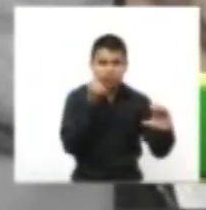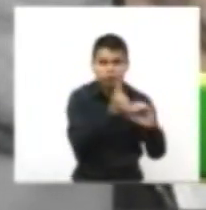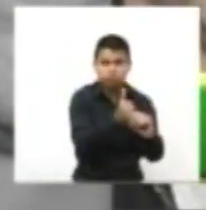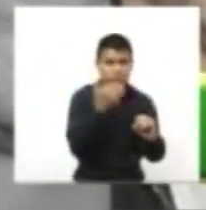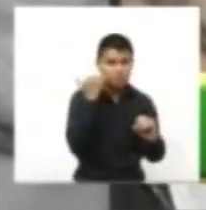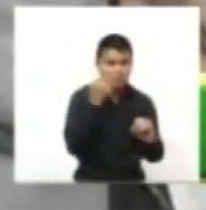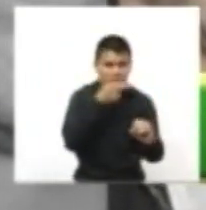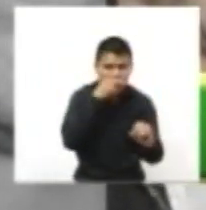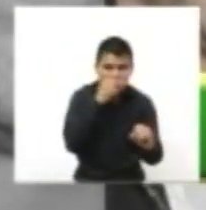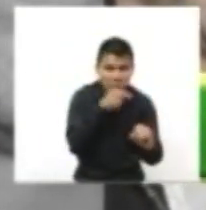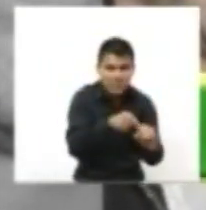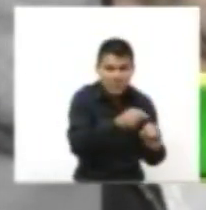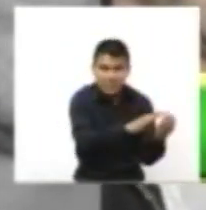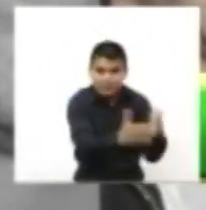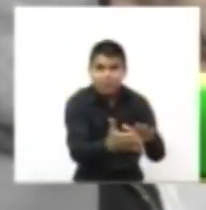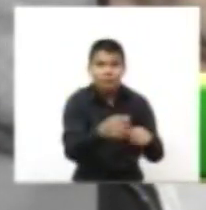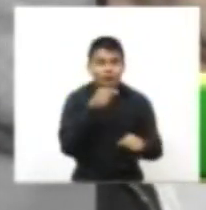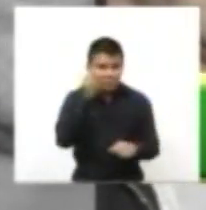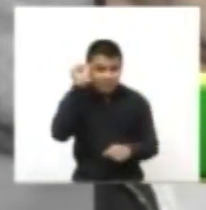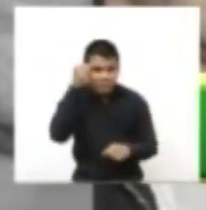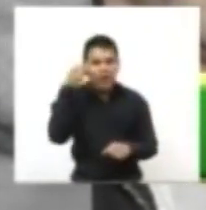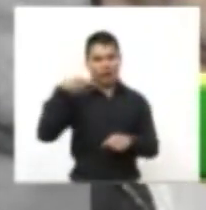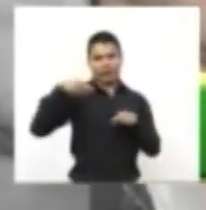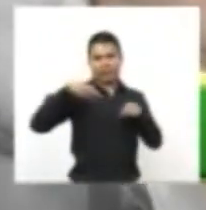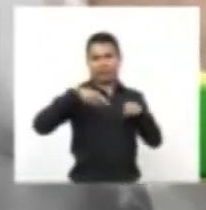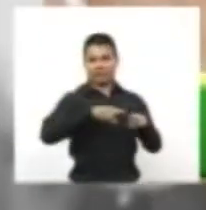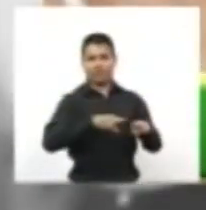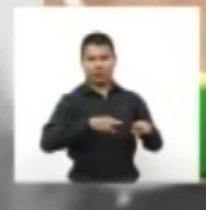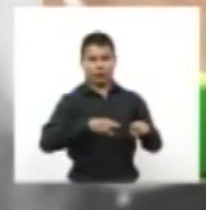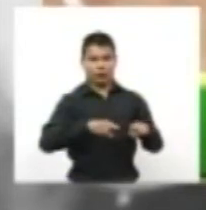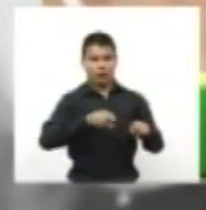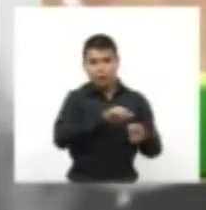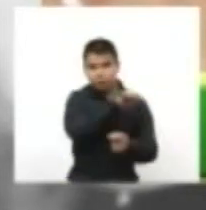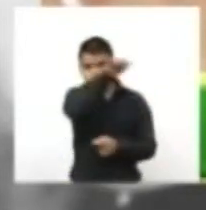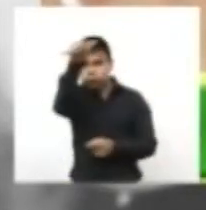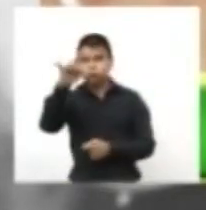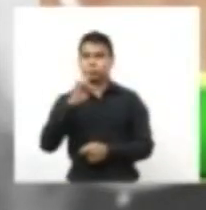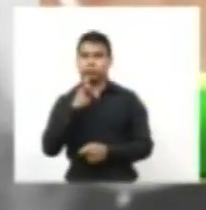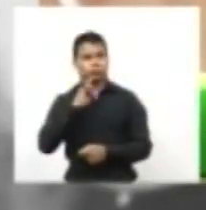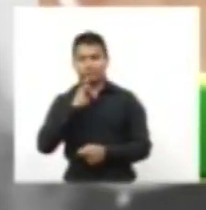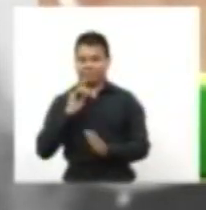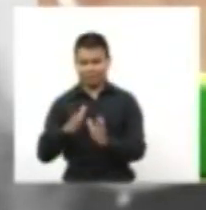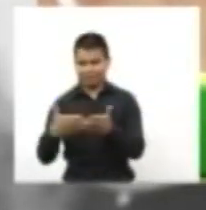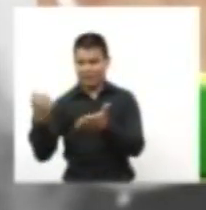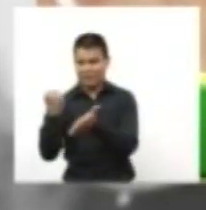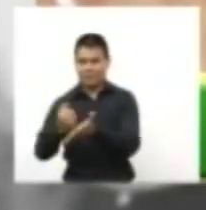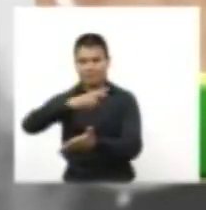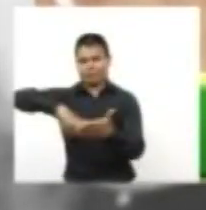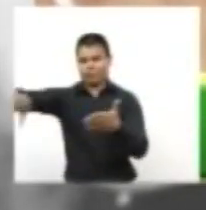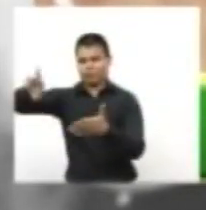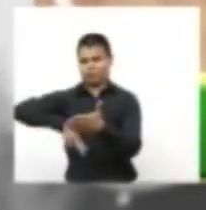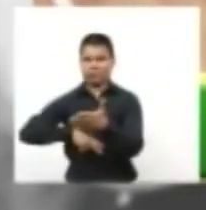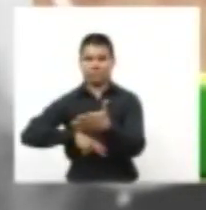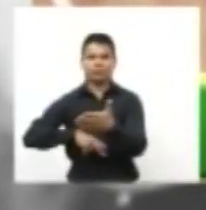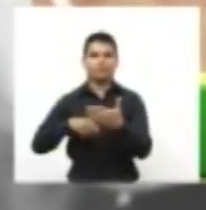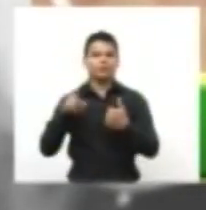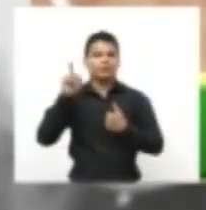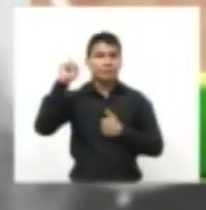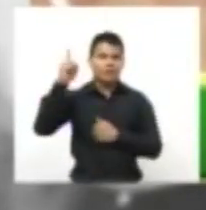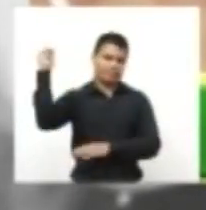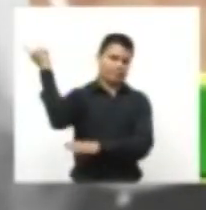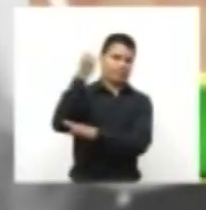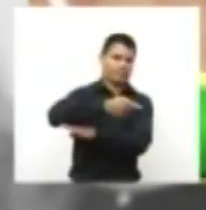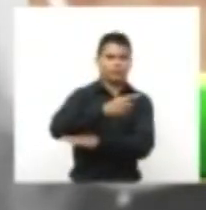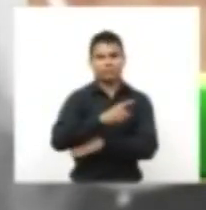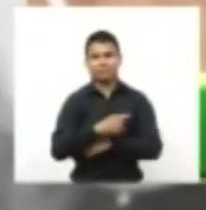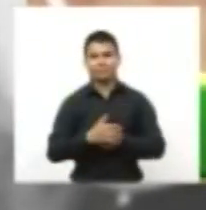embajada estadounidense. La medida se conoció luego de que Catalina Uribe Noguera pretendiera salir del país el 25 de diciembre con fecha de regreso